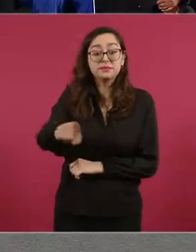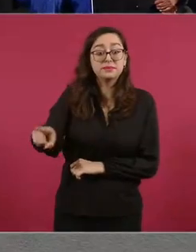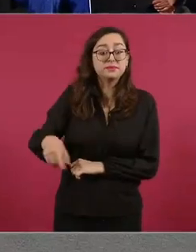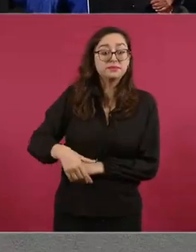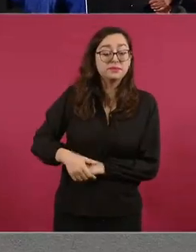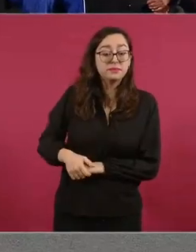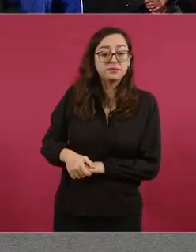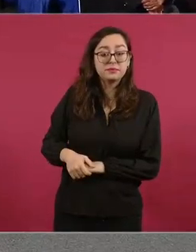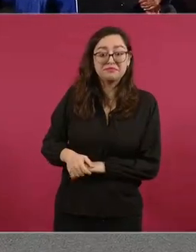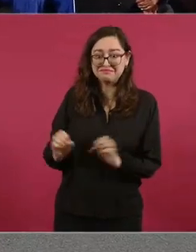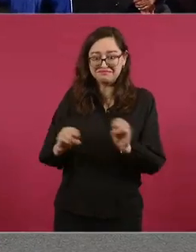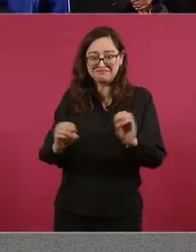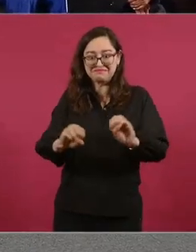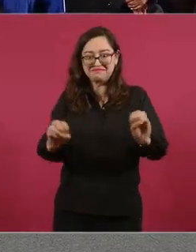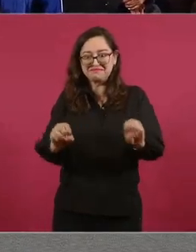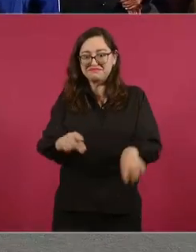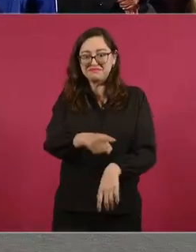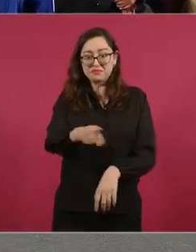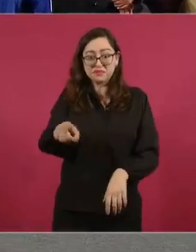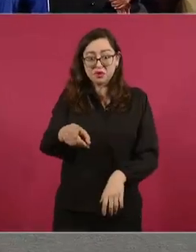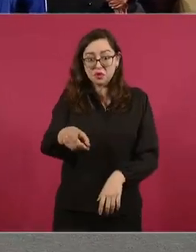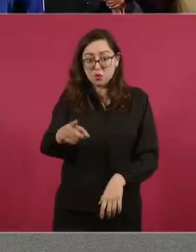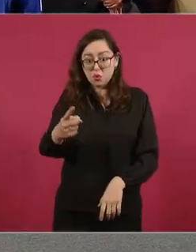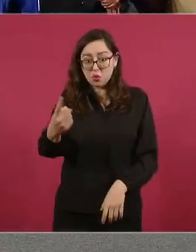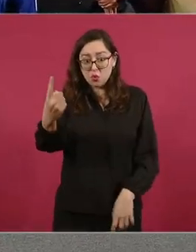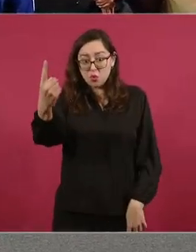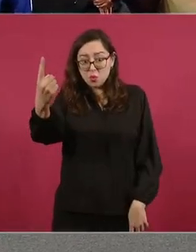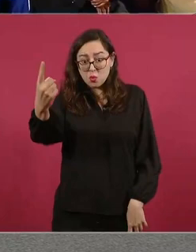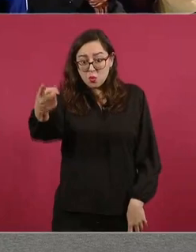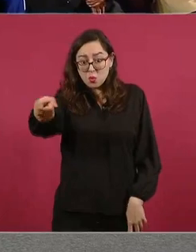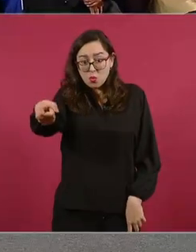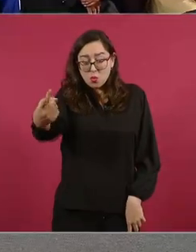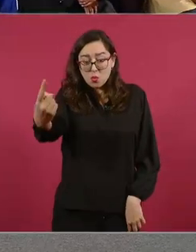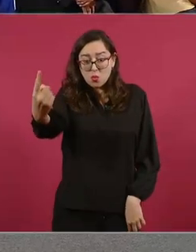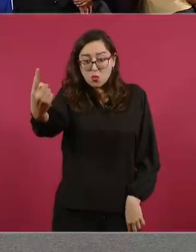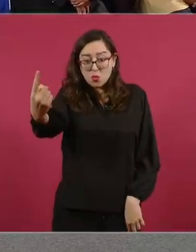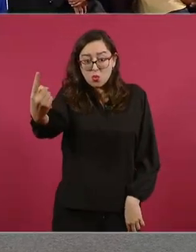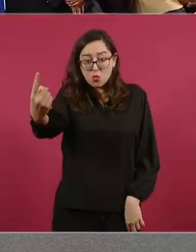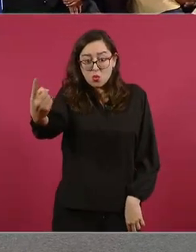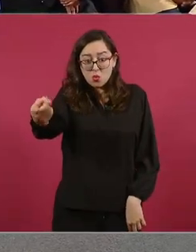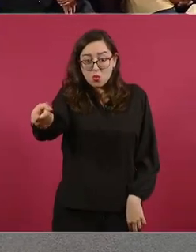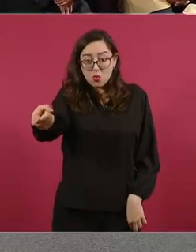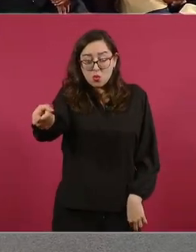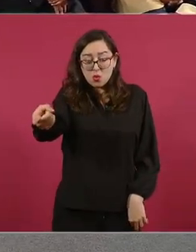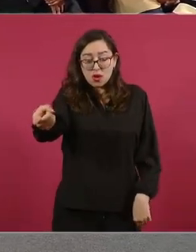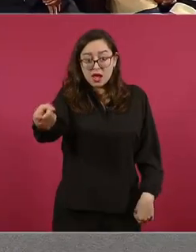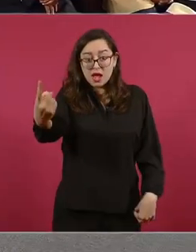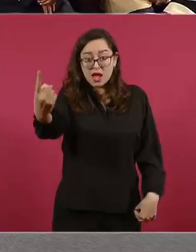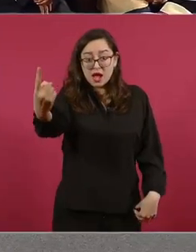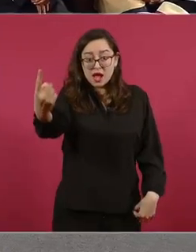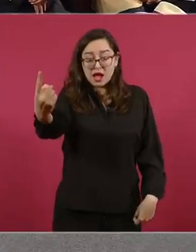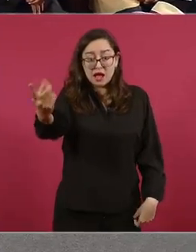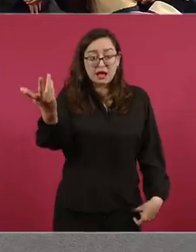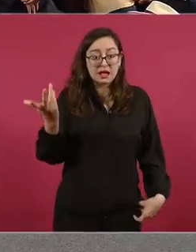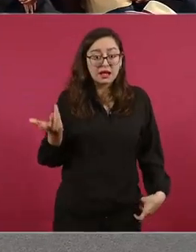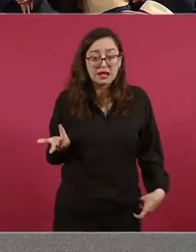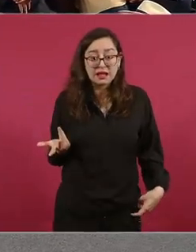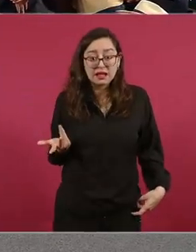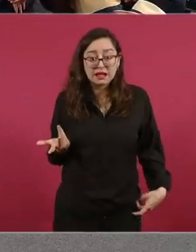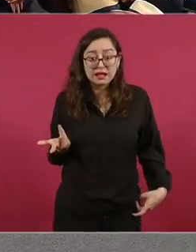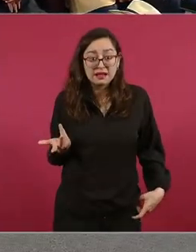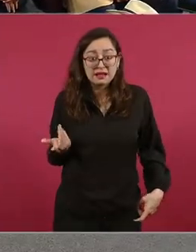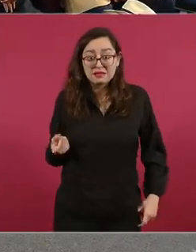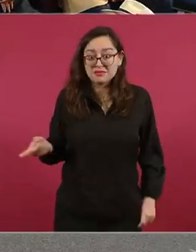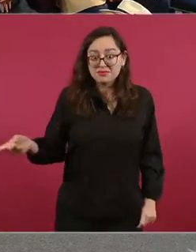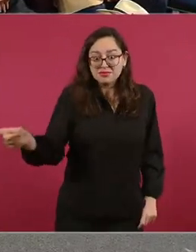A ver, ahí está, una. Y ustedes son de los